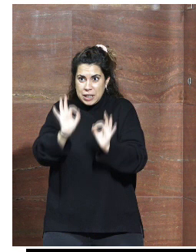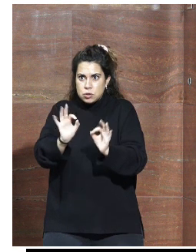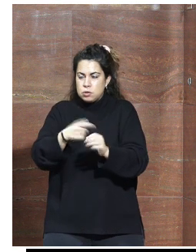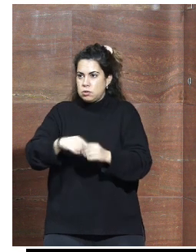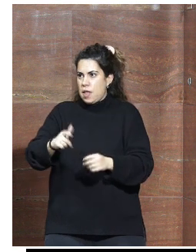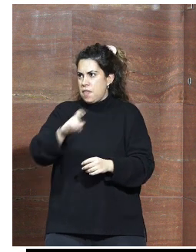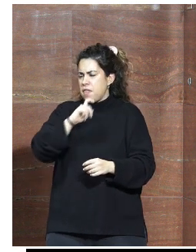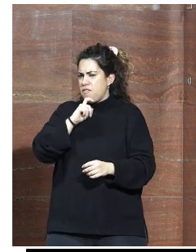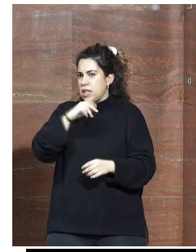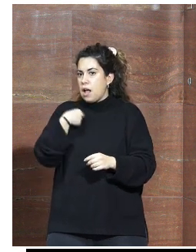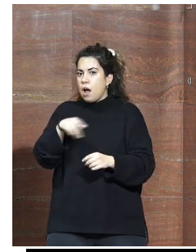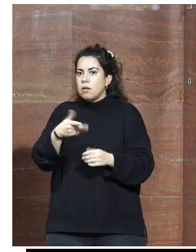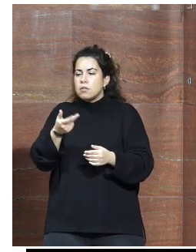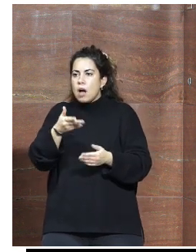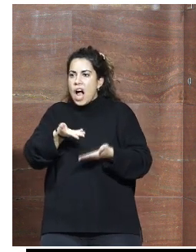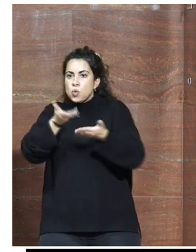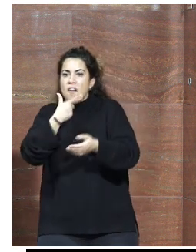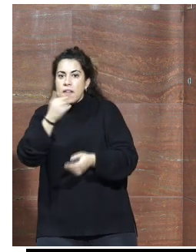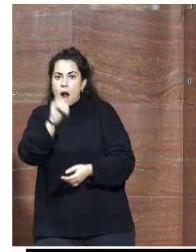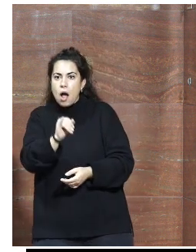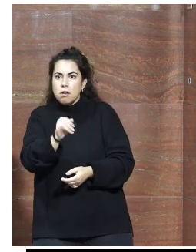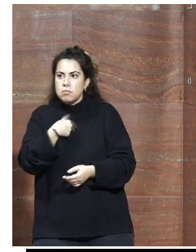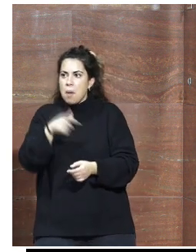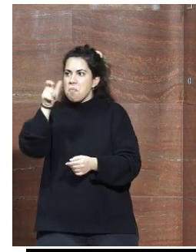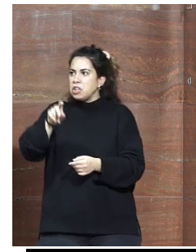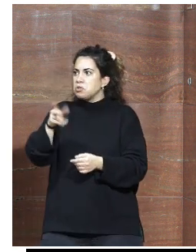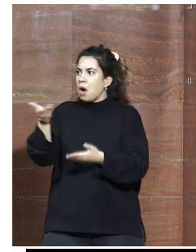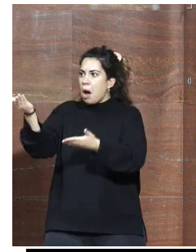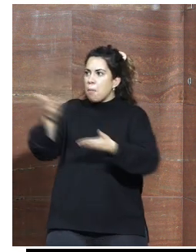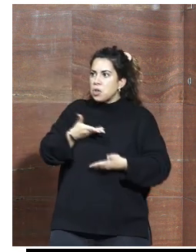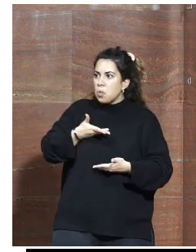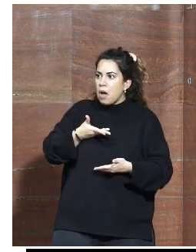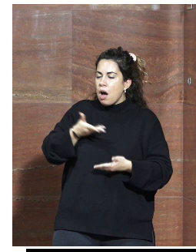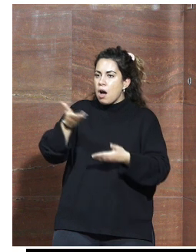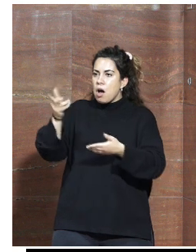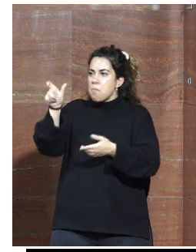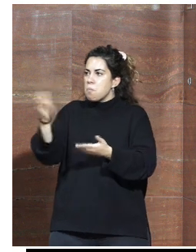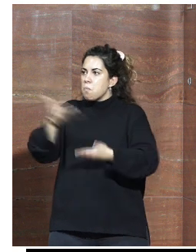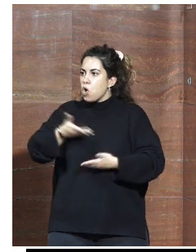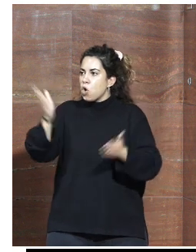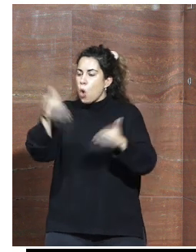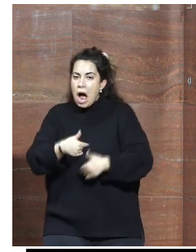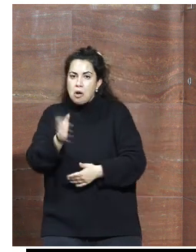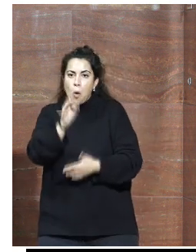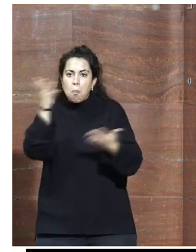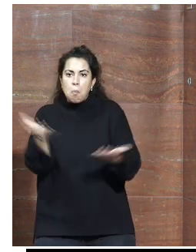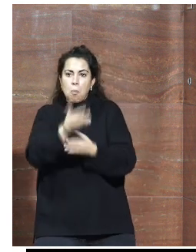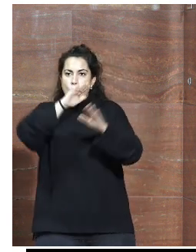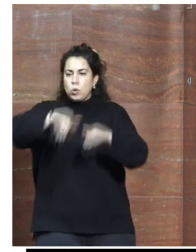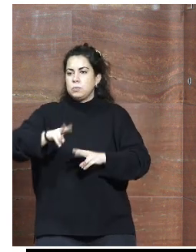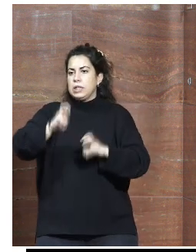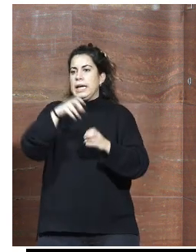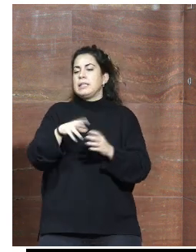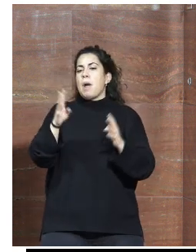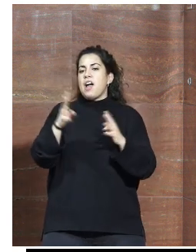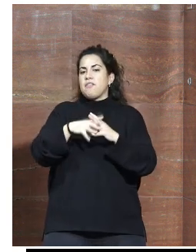fácil? ¿Hay alguien por ahí que me eche una mano? ¿No lo hay? En fin. Y por último, pues la infraestructura